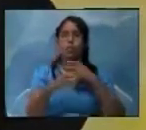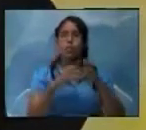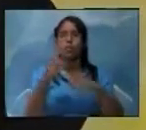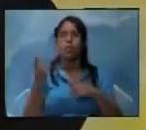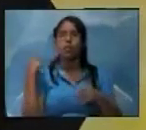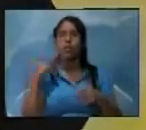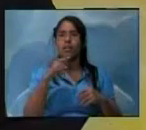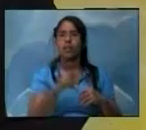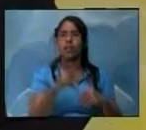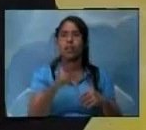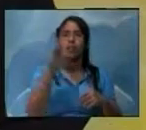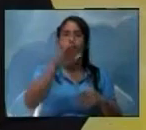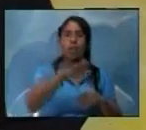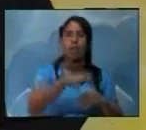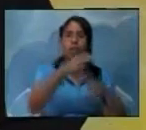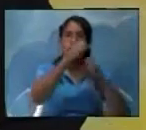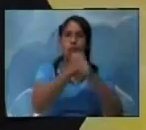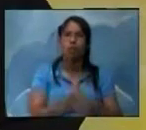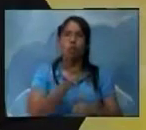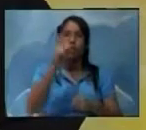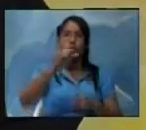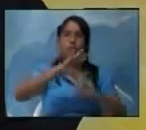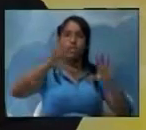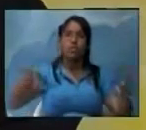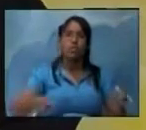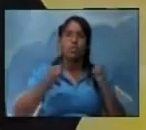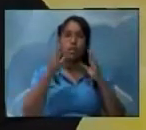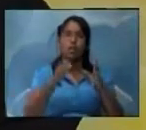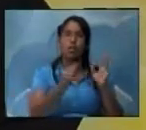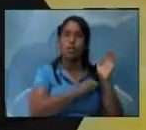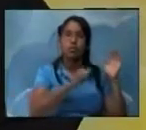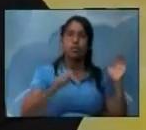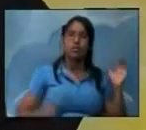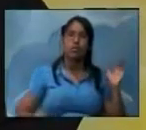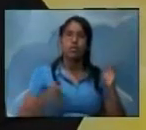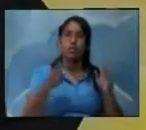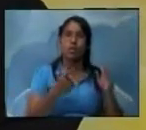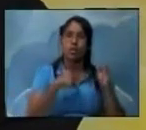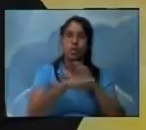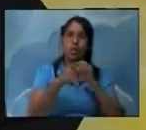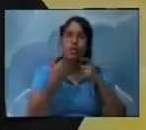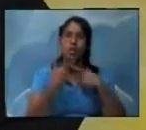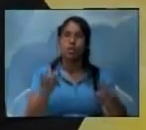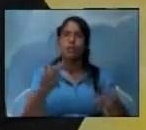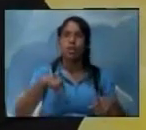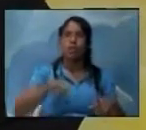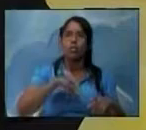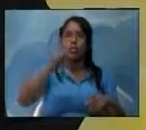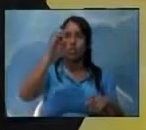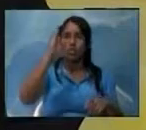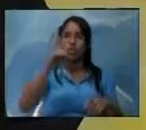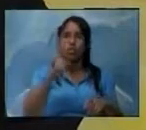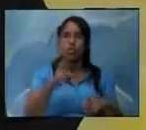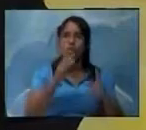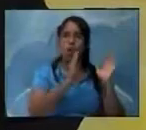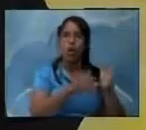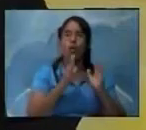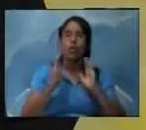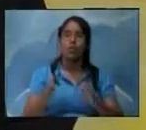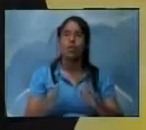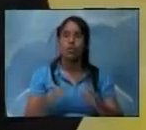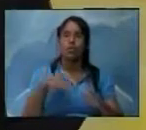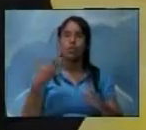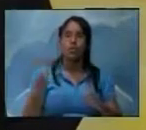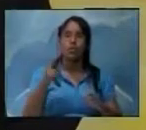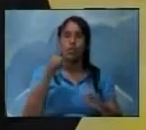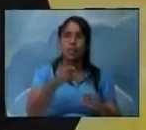ellos? Ellos estaban confiando en un Salvador, en un Señor que los iba a librar, nuestro Dios. Y ordenó